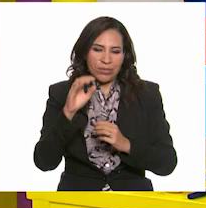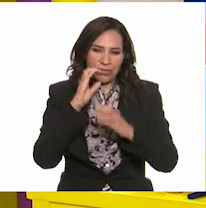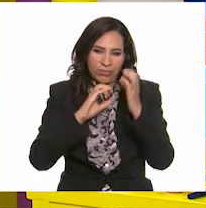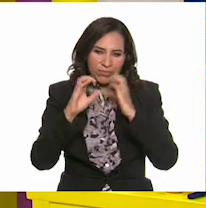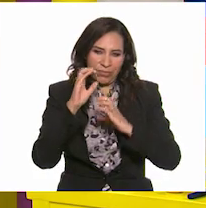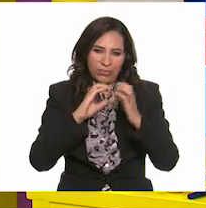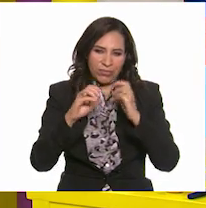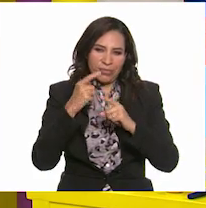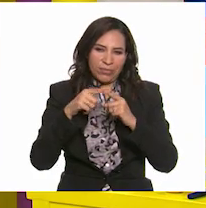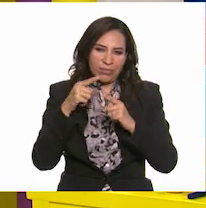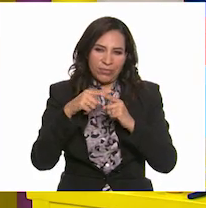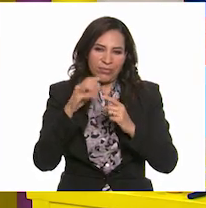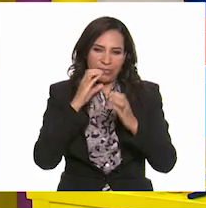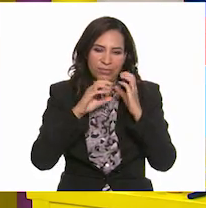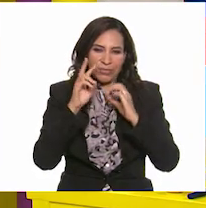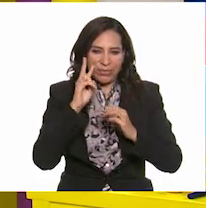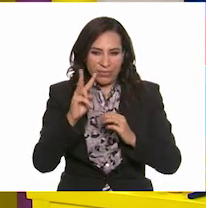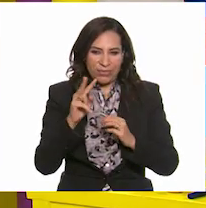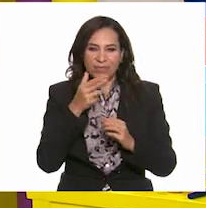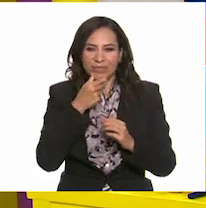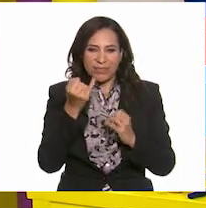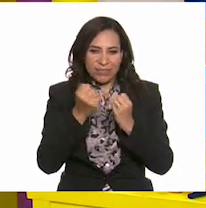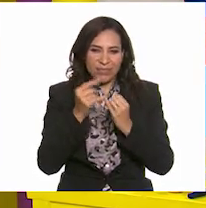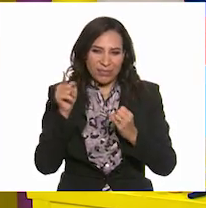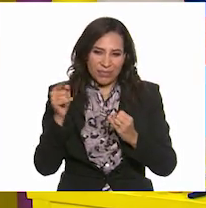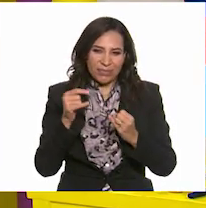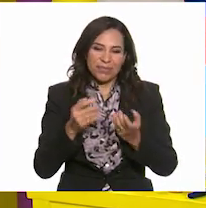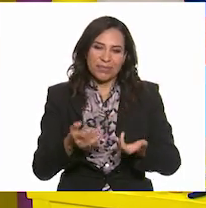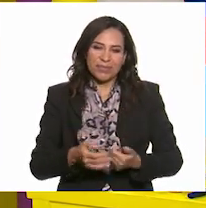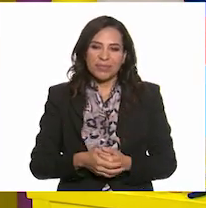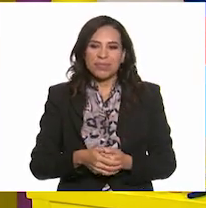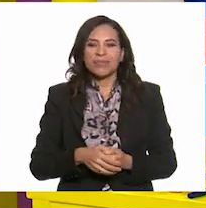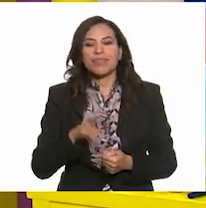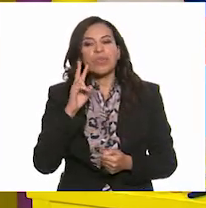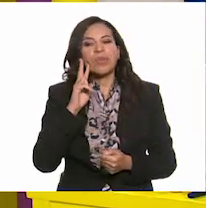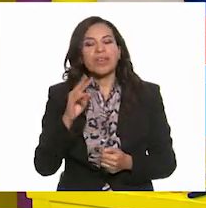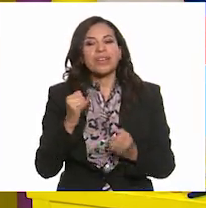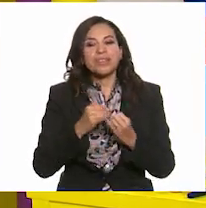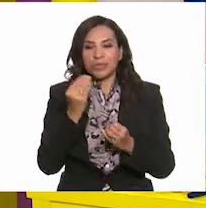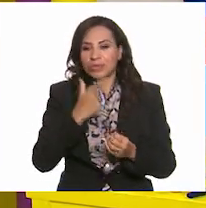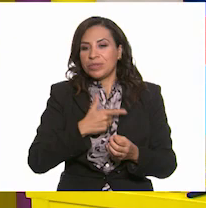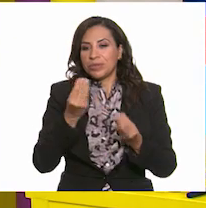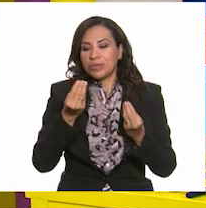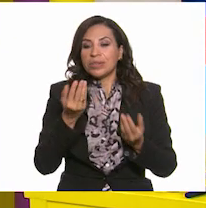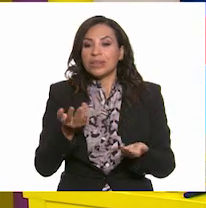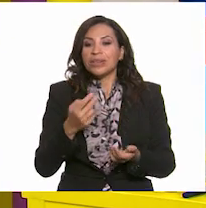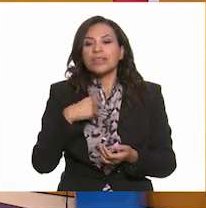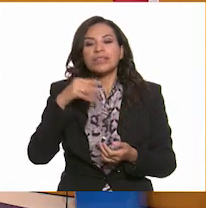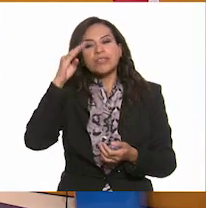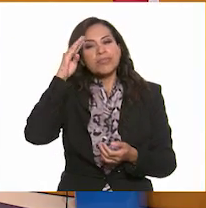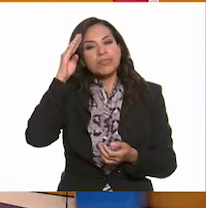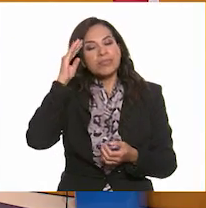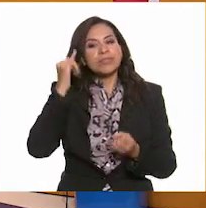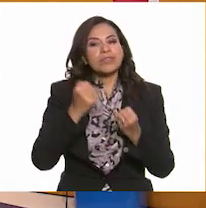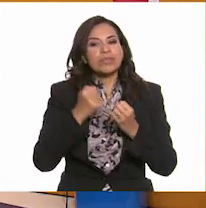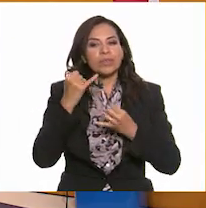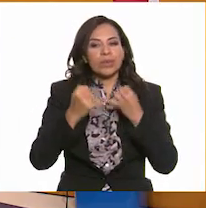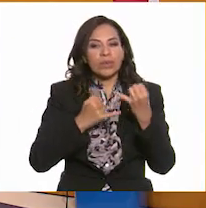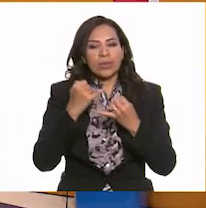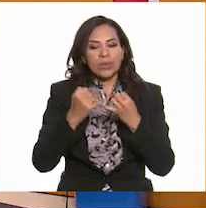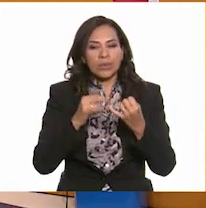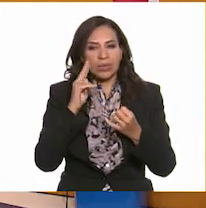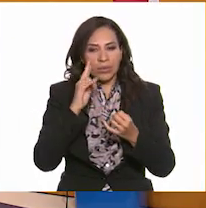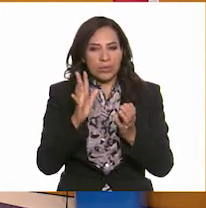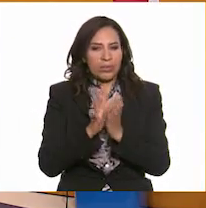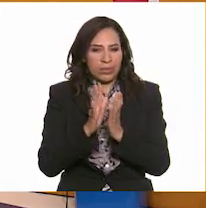sabaré, sabaré, sabaré, ¿qué va pasando con su triqui, triquita, triqui, triqui, triquita? Me gustaba mucho también. Oye, eso. Se me ocurre que con el juego de las